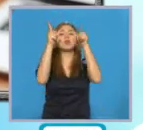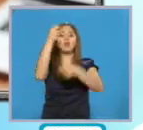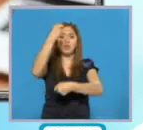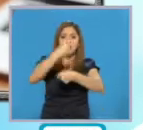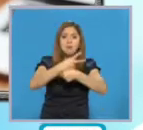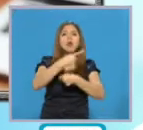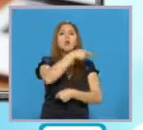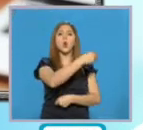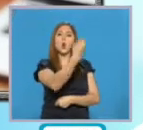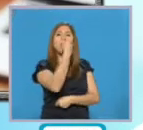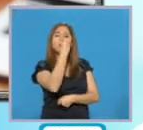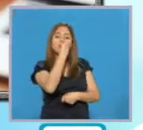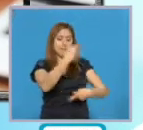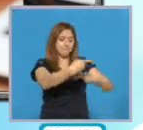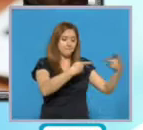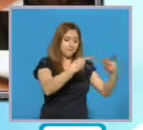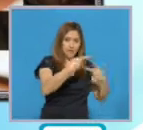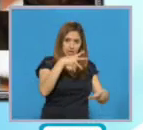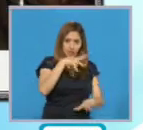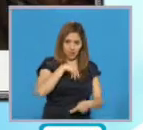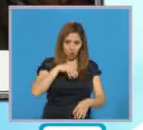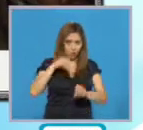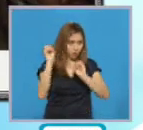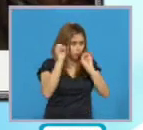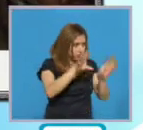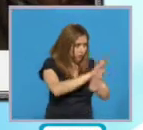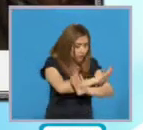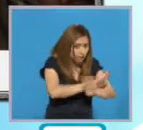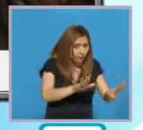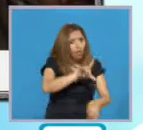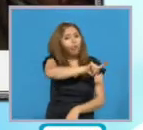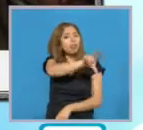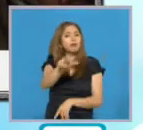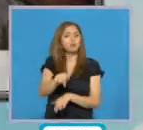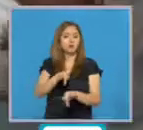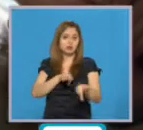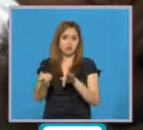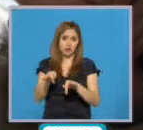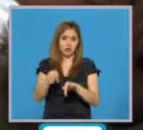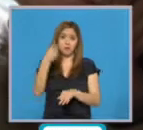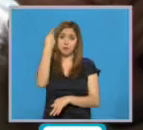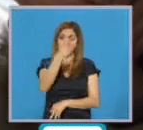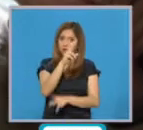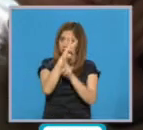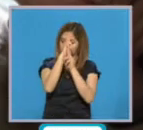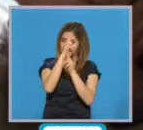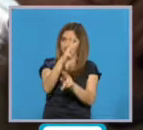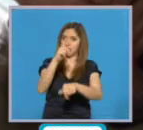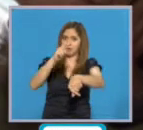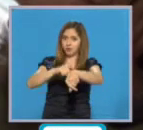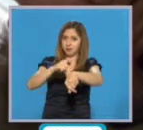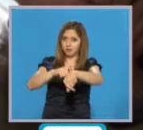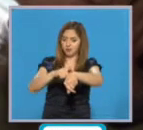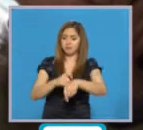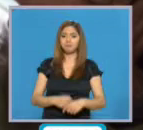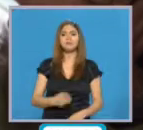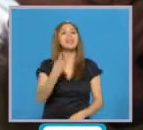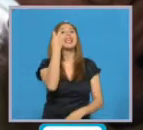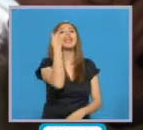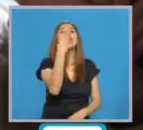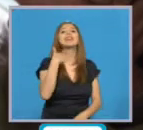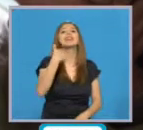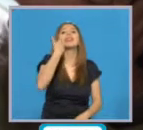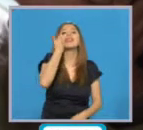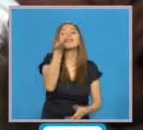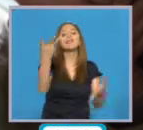desayuno para sus hijos Sí. y se pone a trabajar. Otra cosa, respetar tu horario. Eso precisamente Wow. quería preguntártelo,